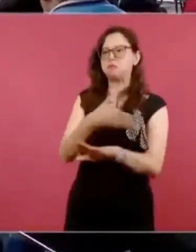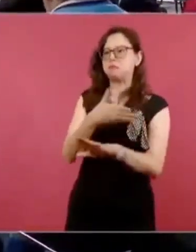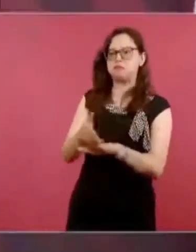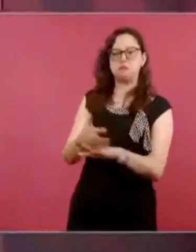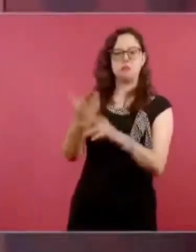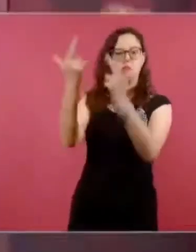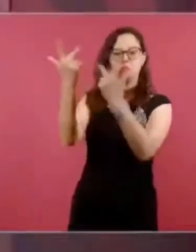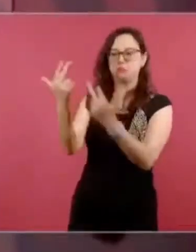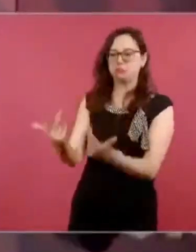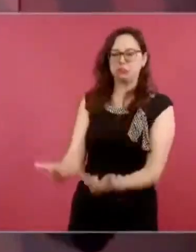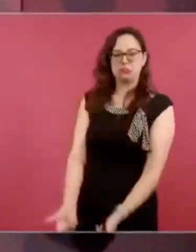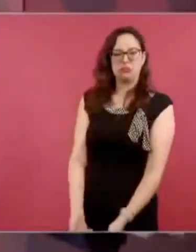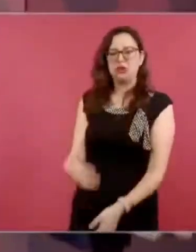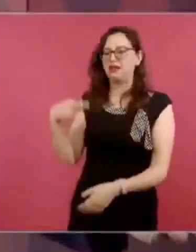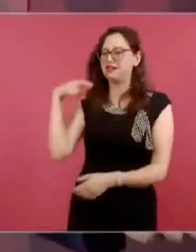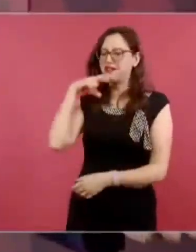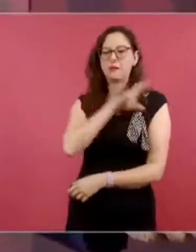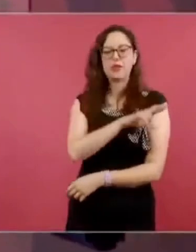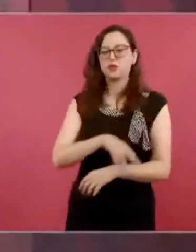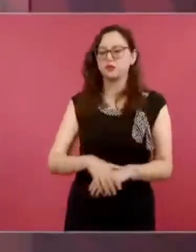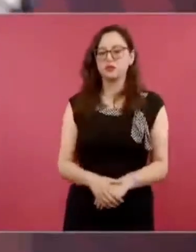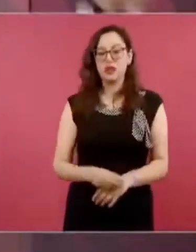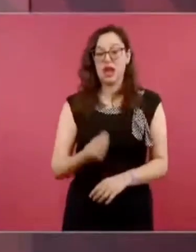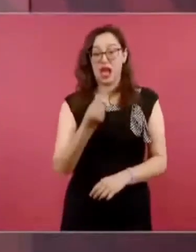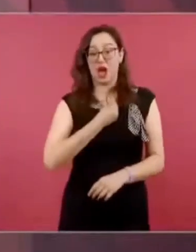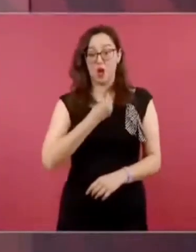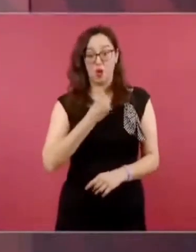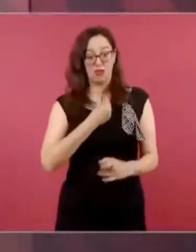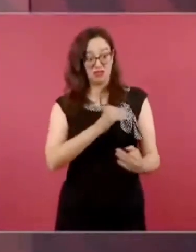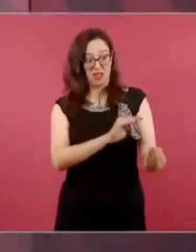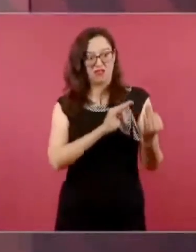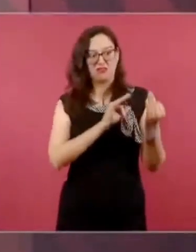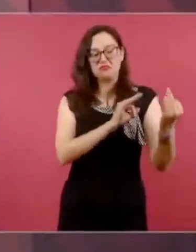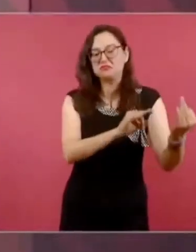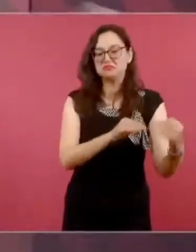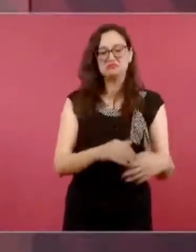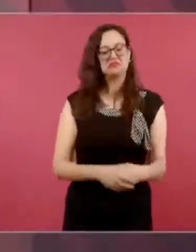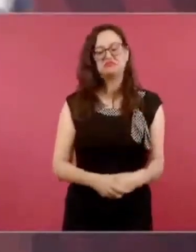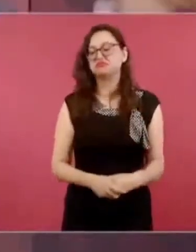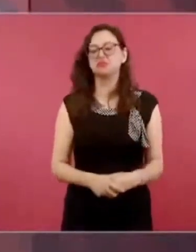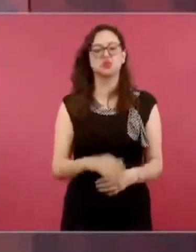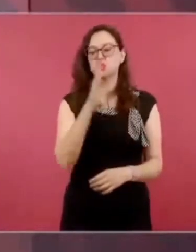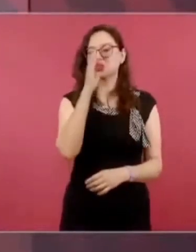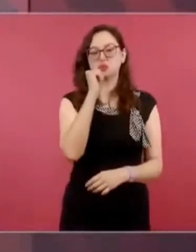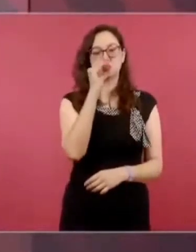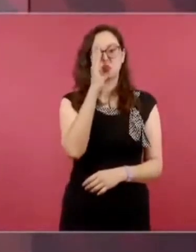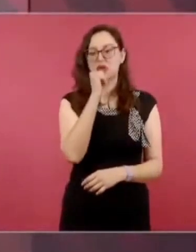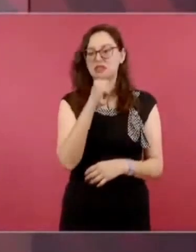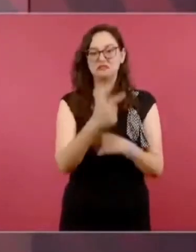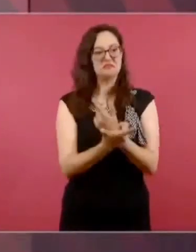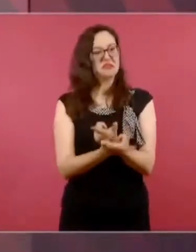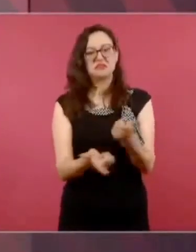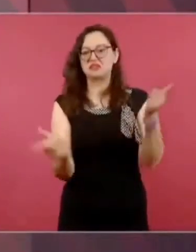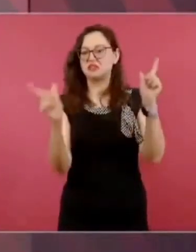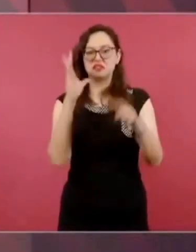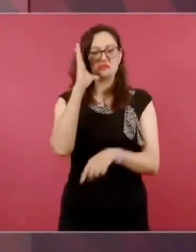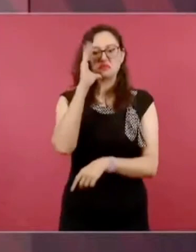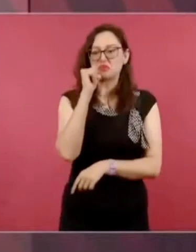No podríamos ejercer nuestra libertad, no podríamos enfrentarlos,